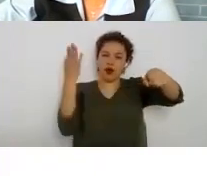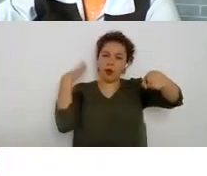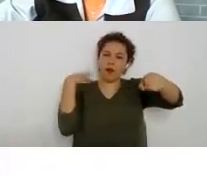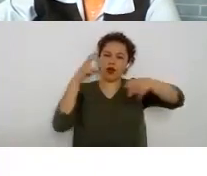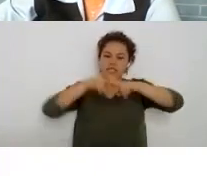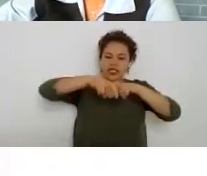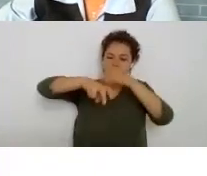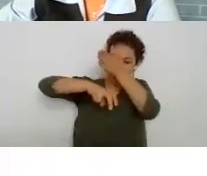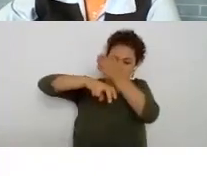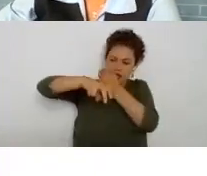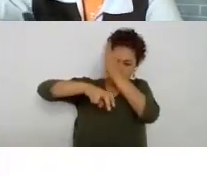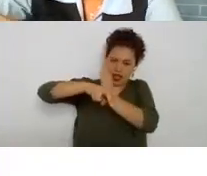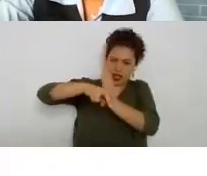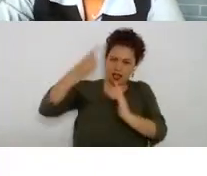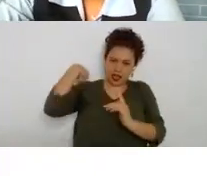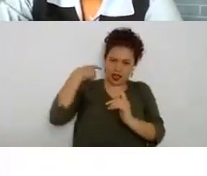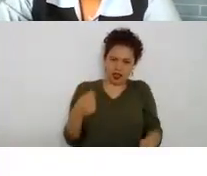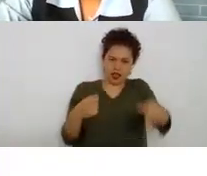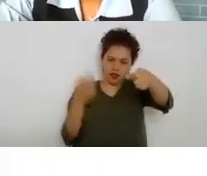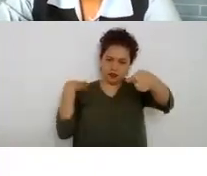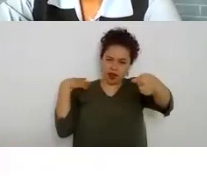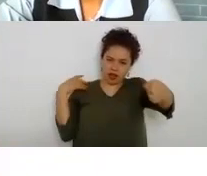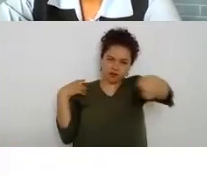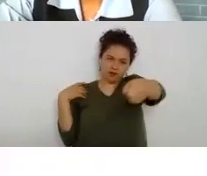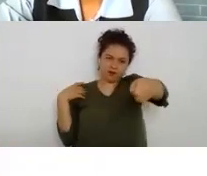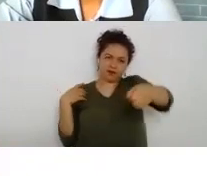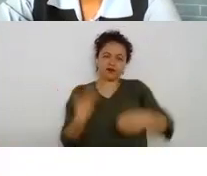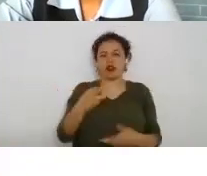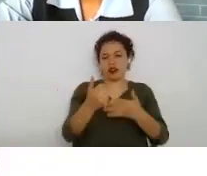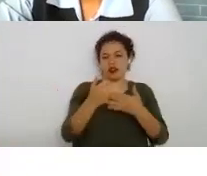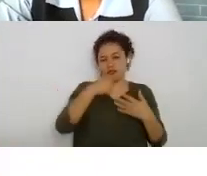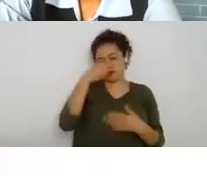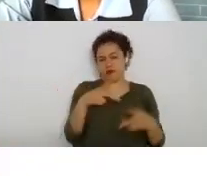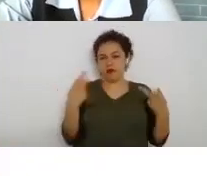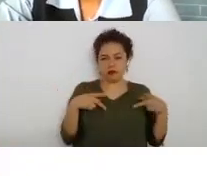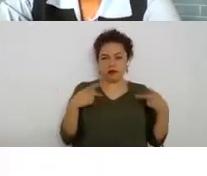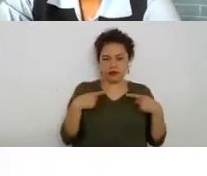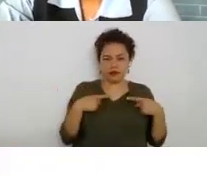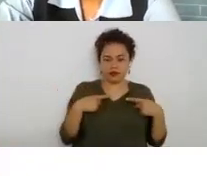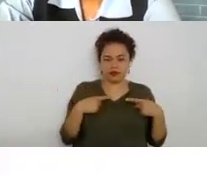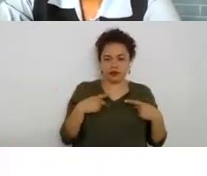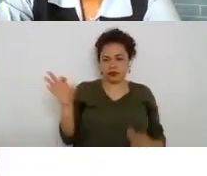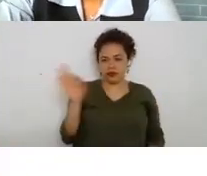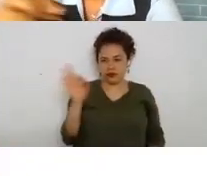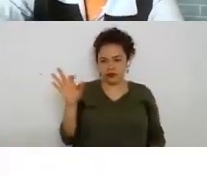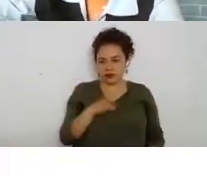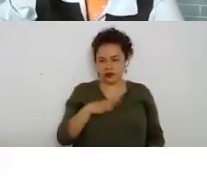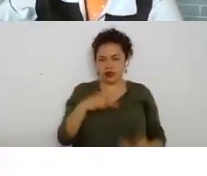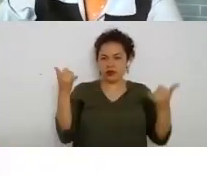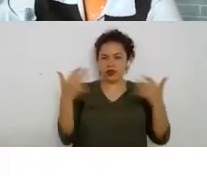De respaldo. Okay. ¿Okay? Esto nos va a ayudar sobre todo si la persona a lo mejor es